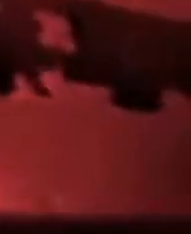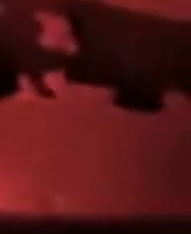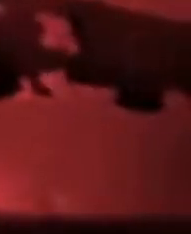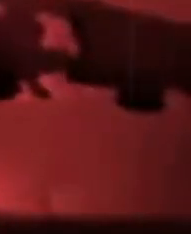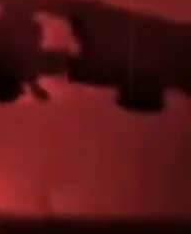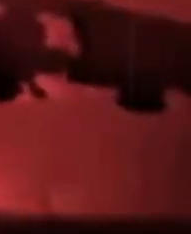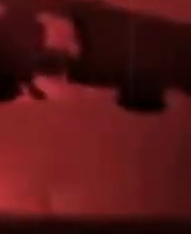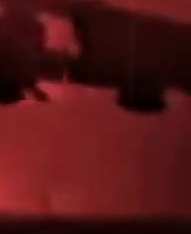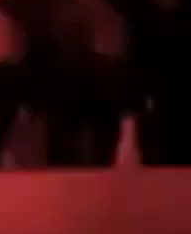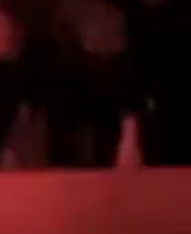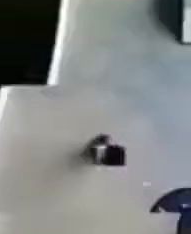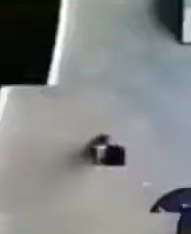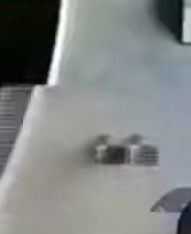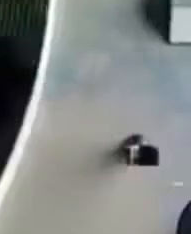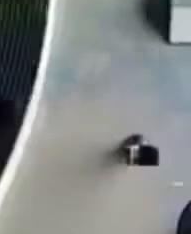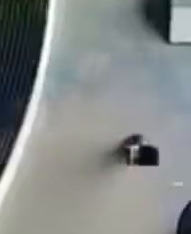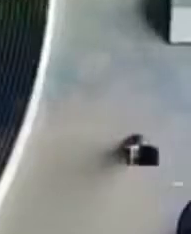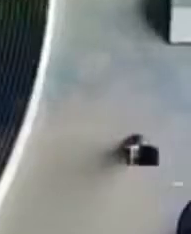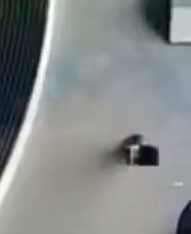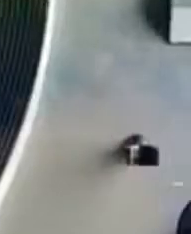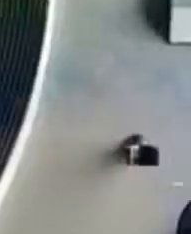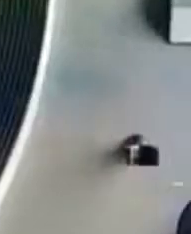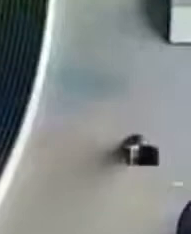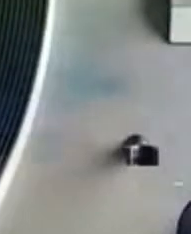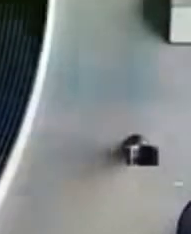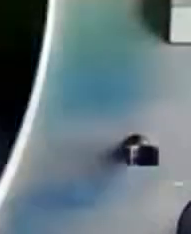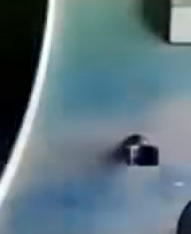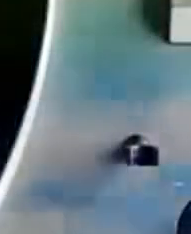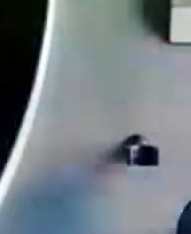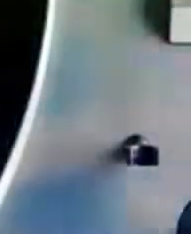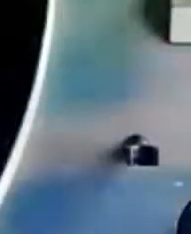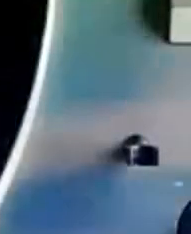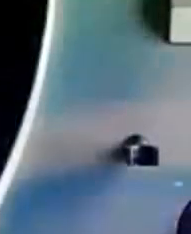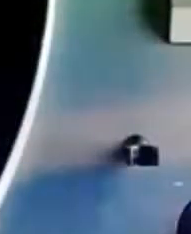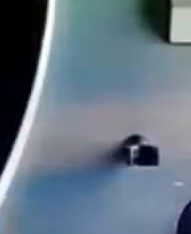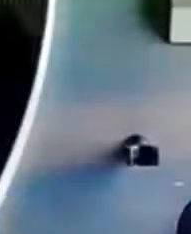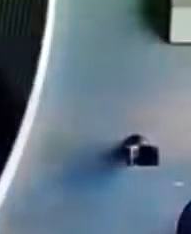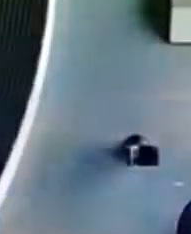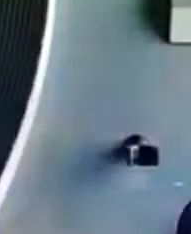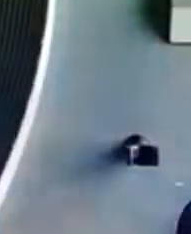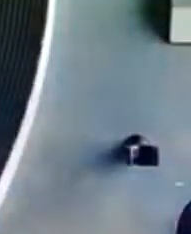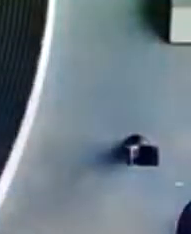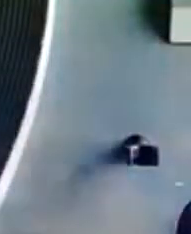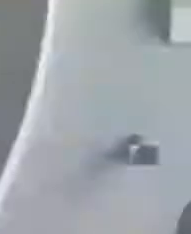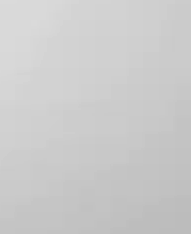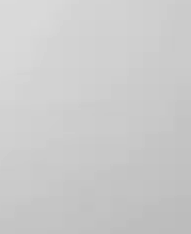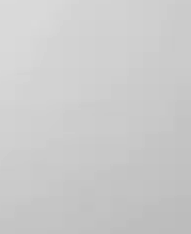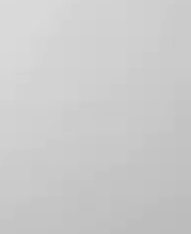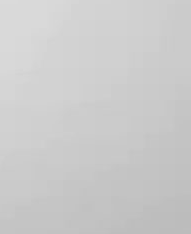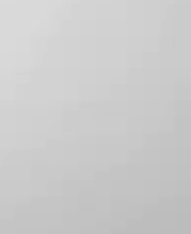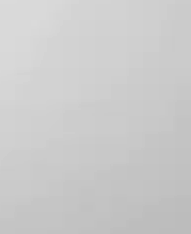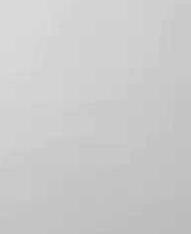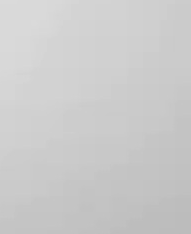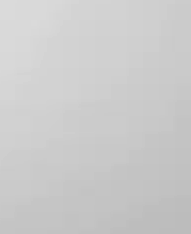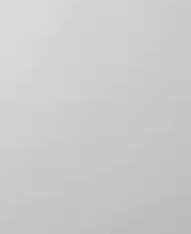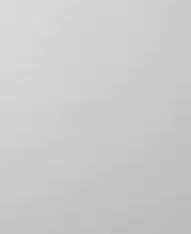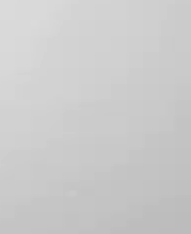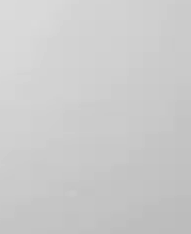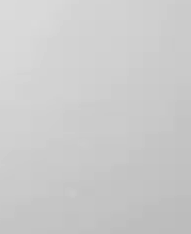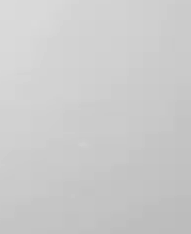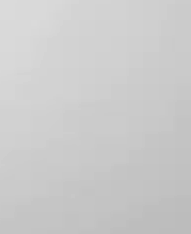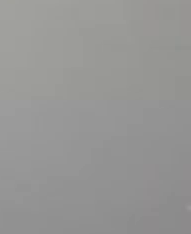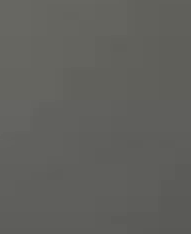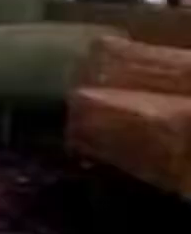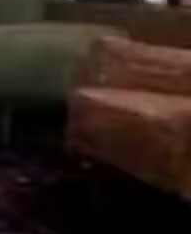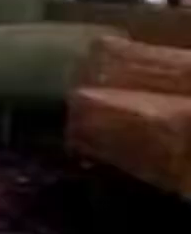con nueva imagen. Los sábados a las 9 de la noche, solo por 13, Costa Rica